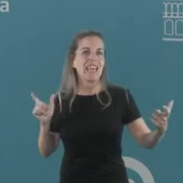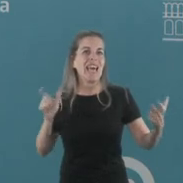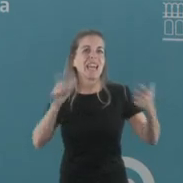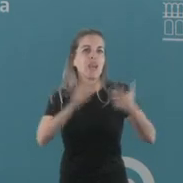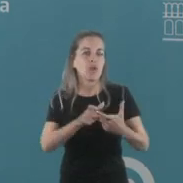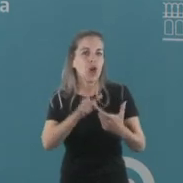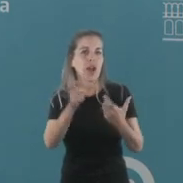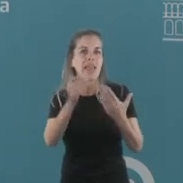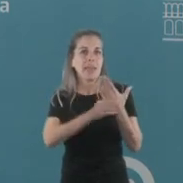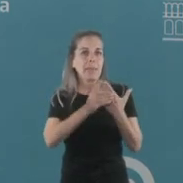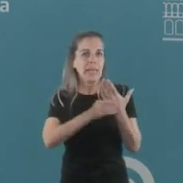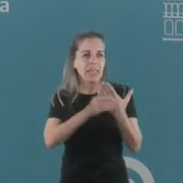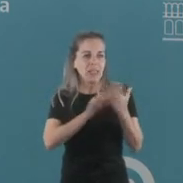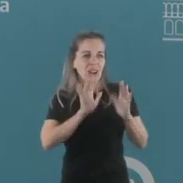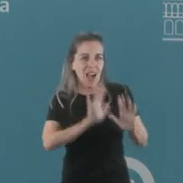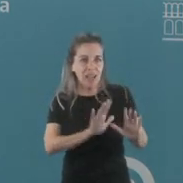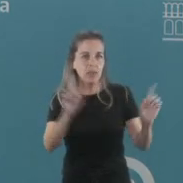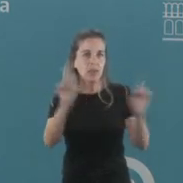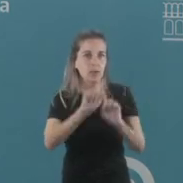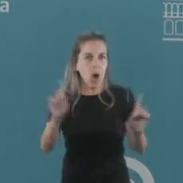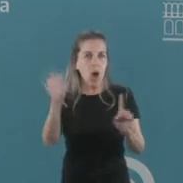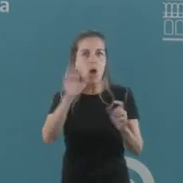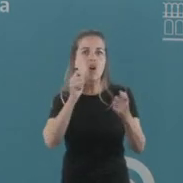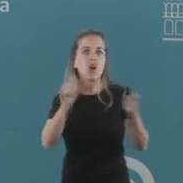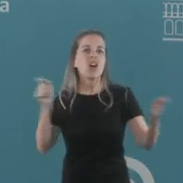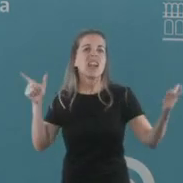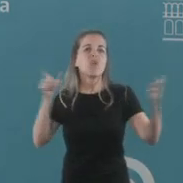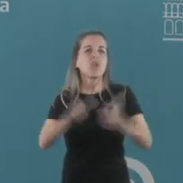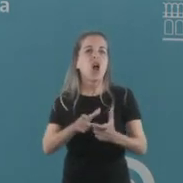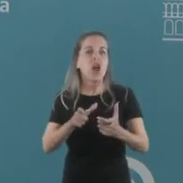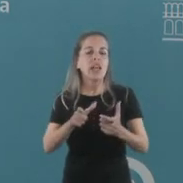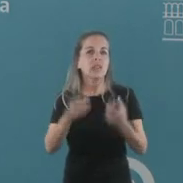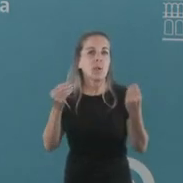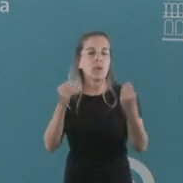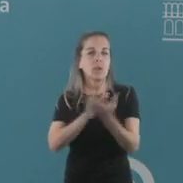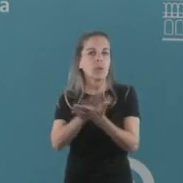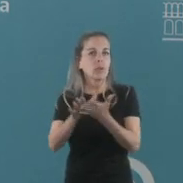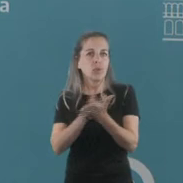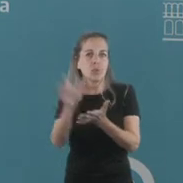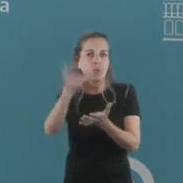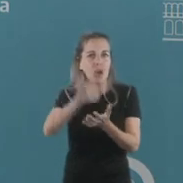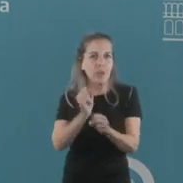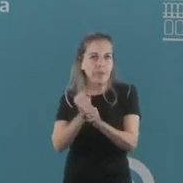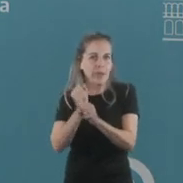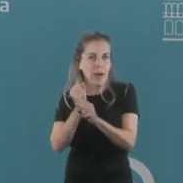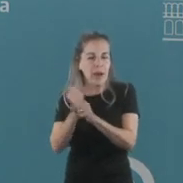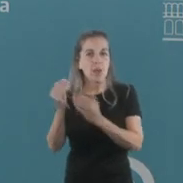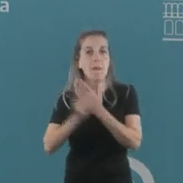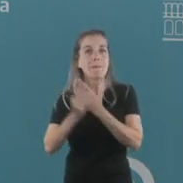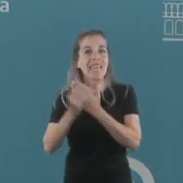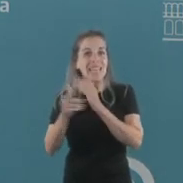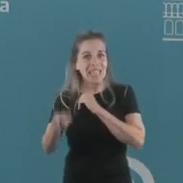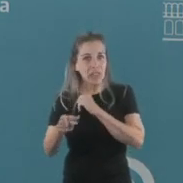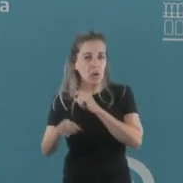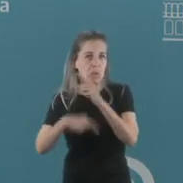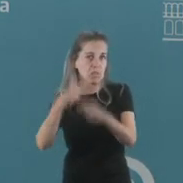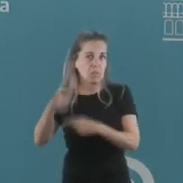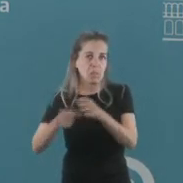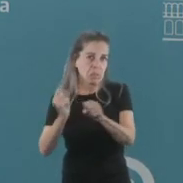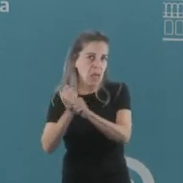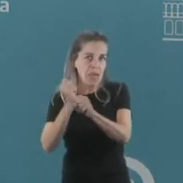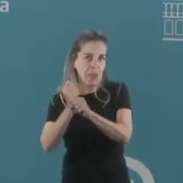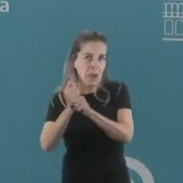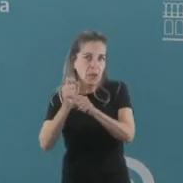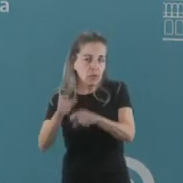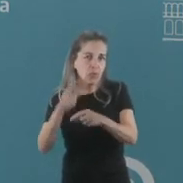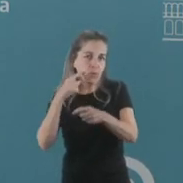de ministros y en las reuniones ampliadas, sino que se resuelven en el día a día. El ministro lleva adelante las tareas que tiene que llevar adelante